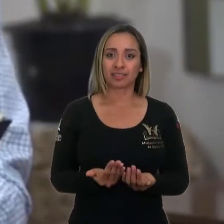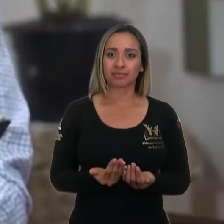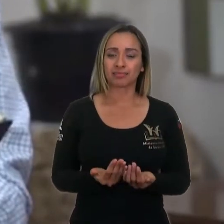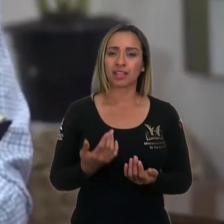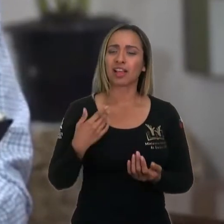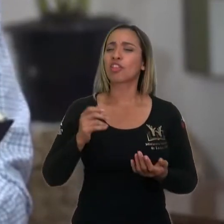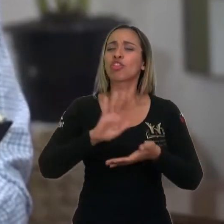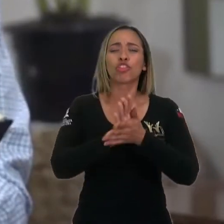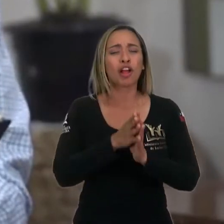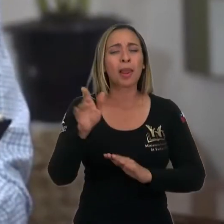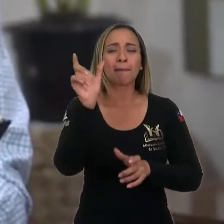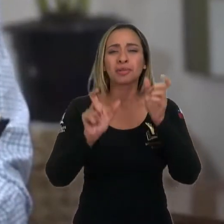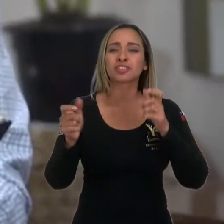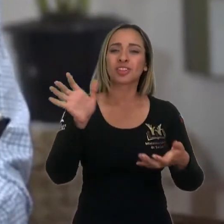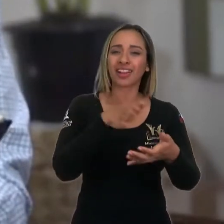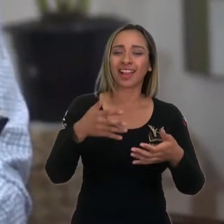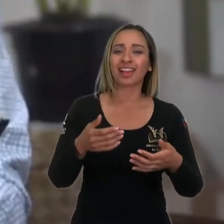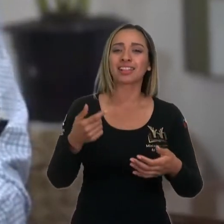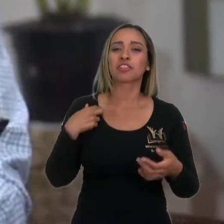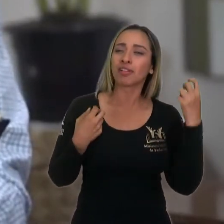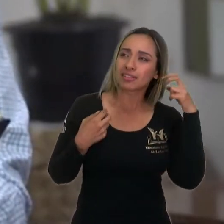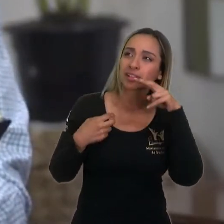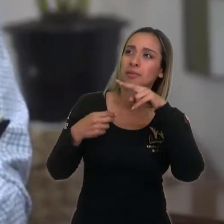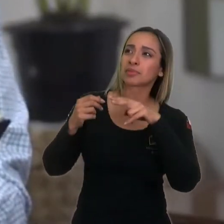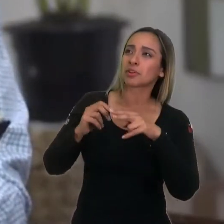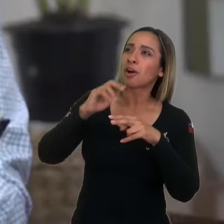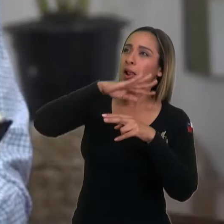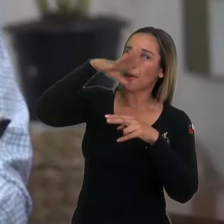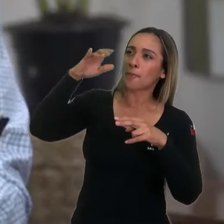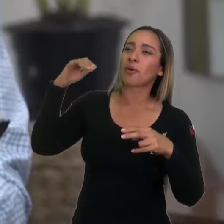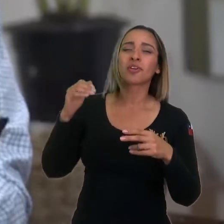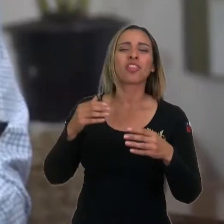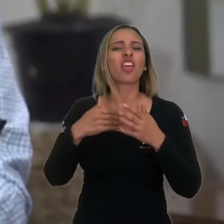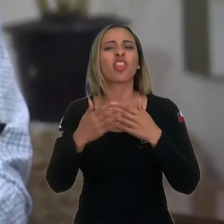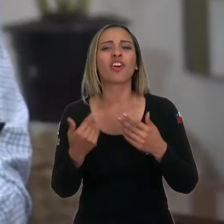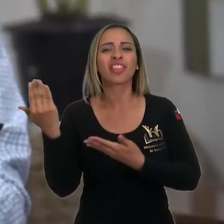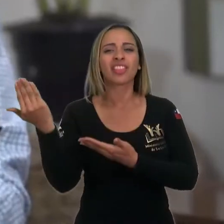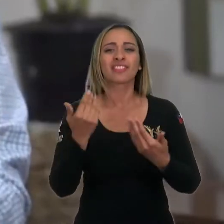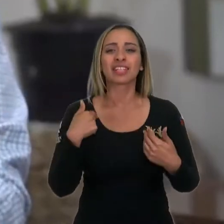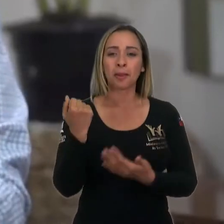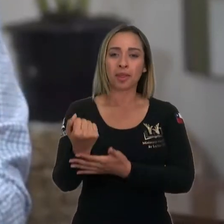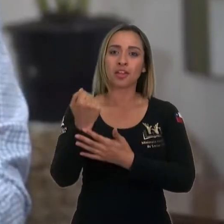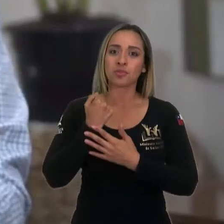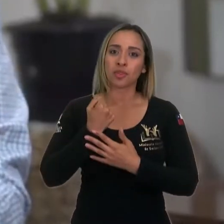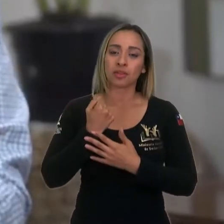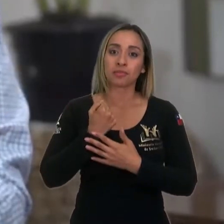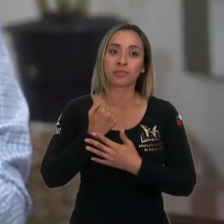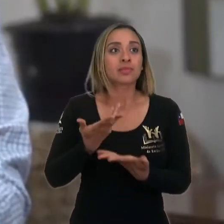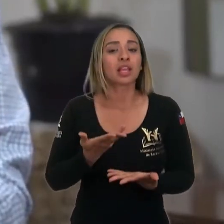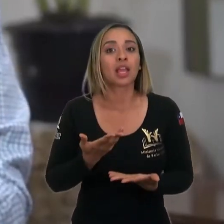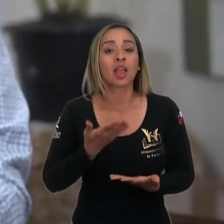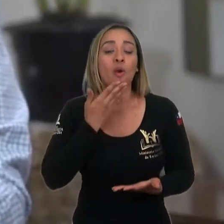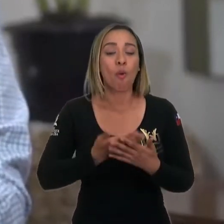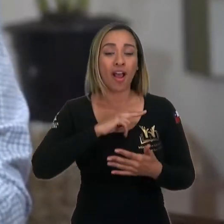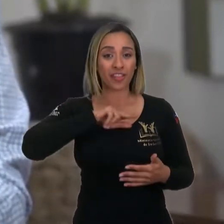Alzaré mis ojos a los montes. ¿De dónde vendrá mi socorro? Y cuando se canta